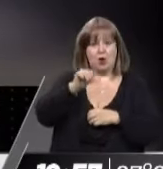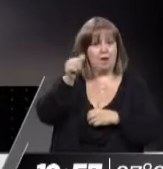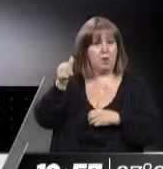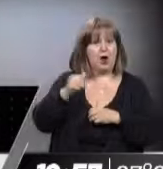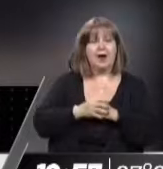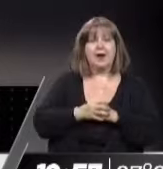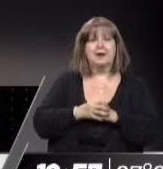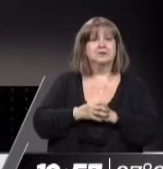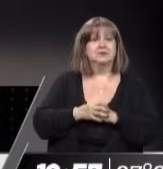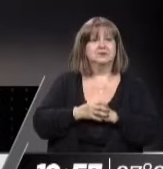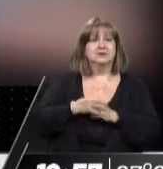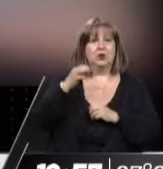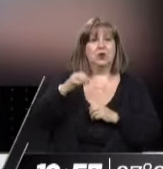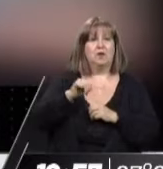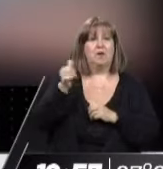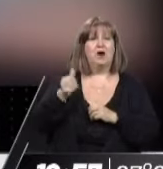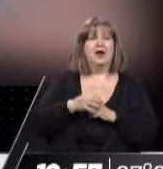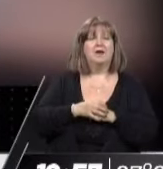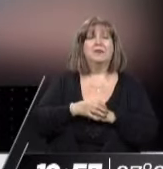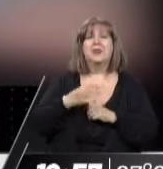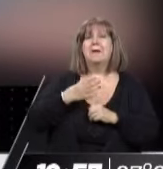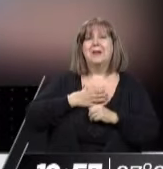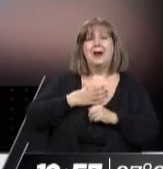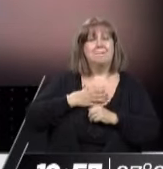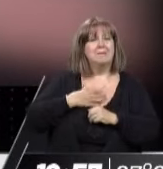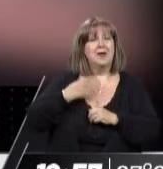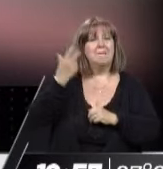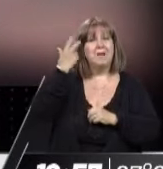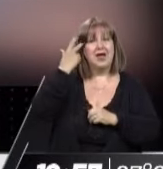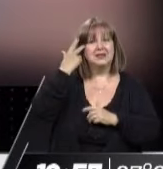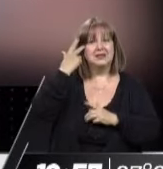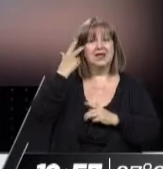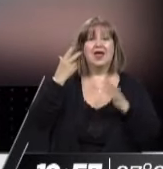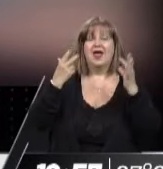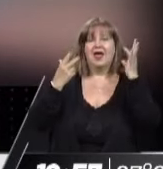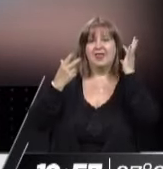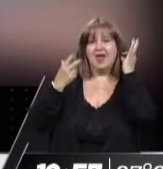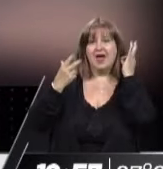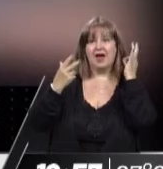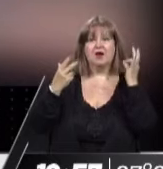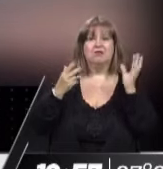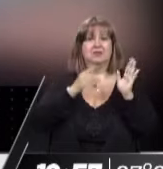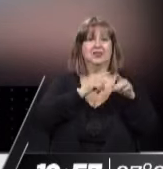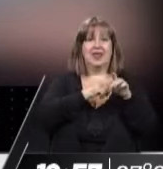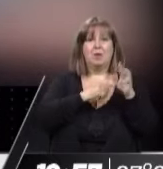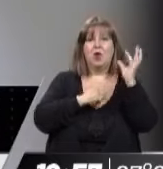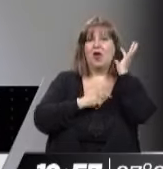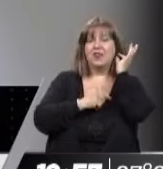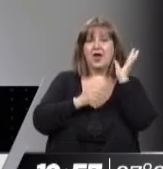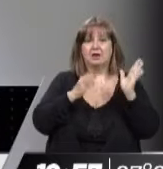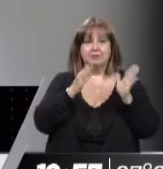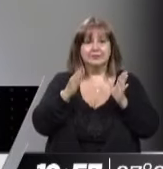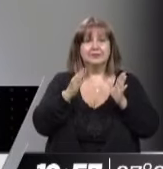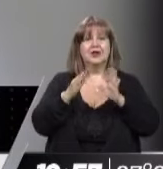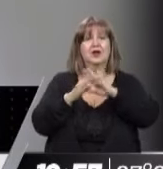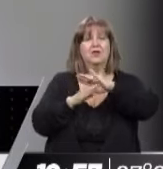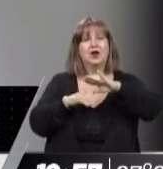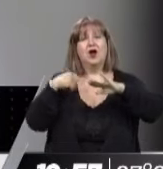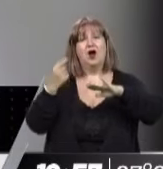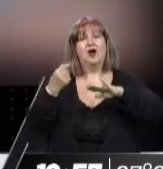dice bien. En sí, para mí, fue el mejor jugador de la historia, aparte del Diego. El Diego tuvo su ciclo, pero este es el ciclo de Messi. Este chico es